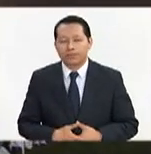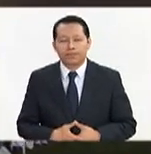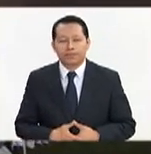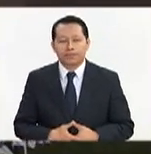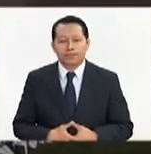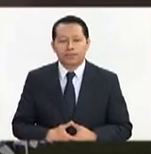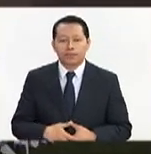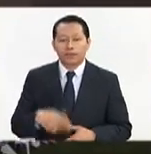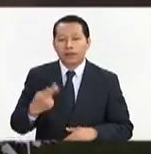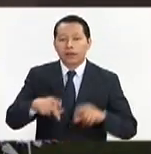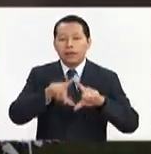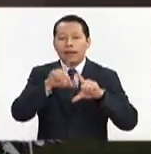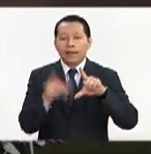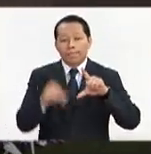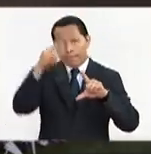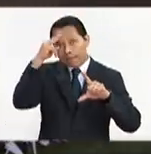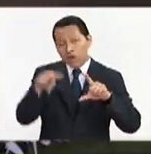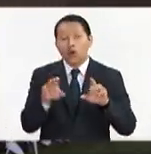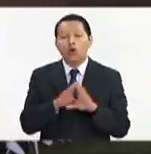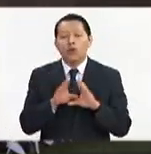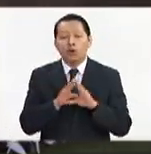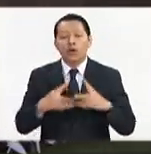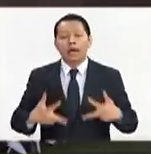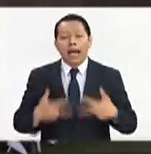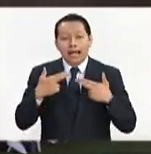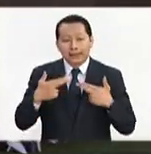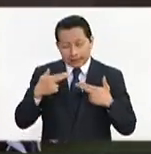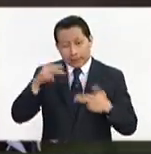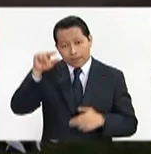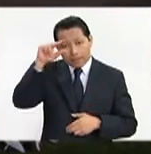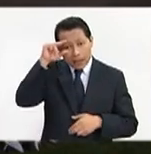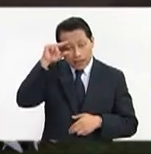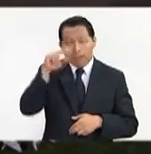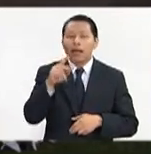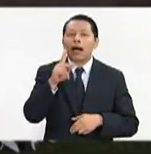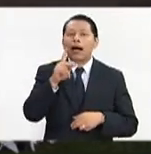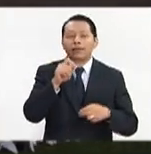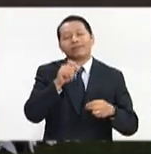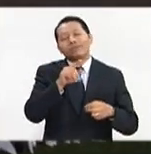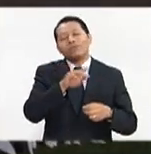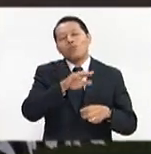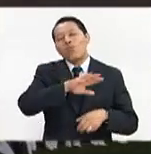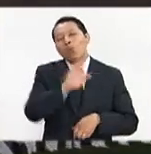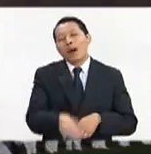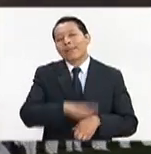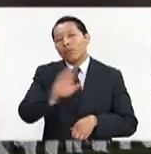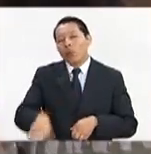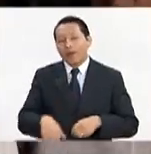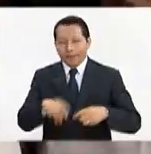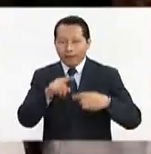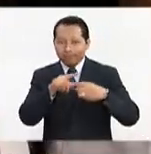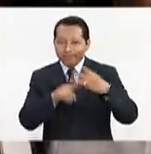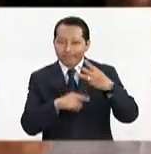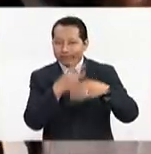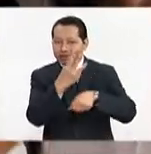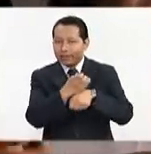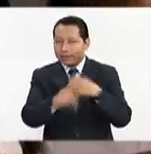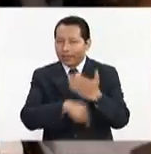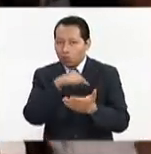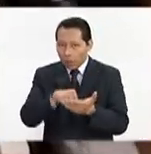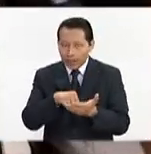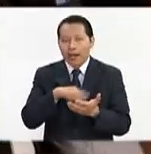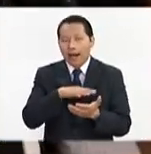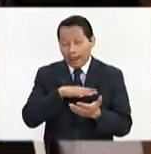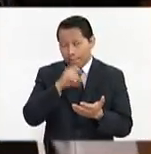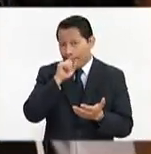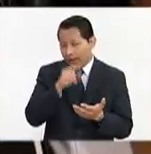En nuestro país, el cáncer de mama es la tercera causa de muertes con una tasa de 65.6 por cada 100